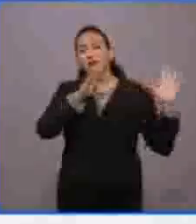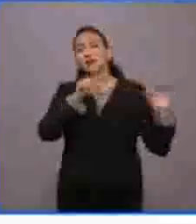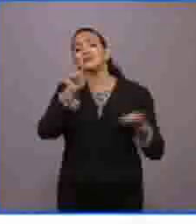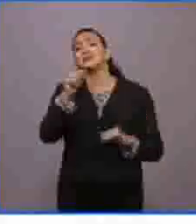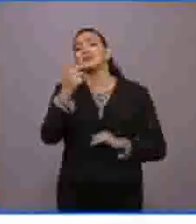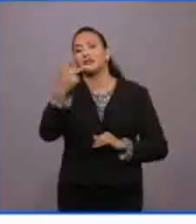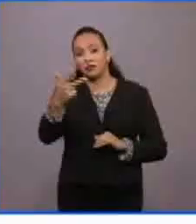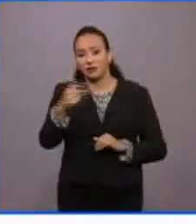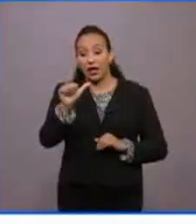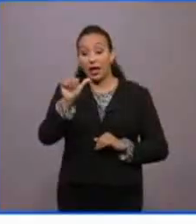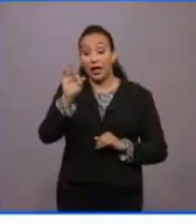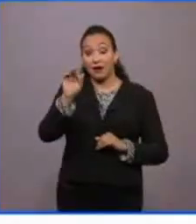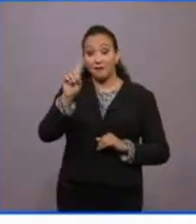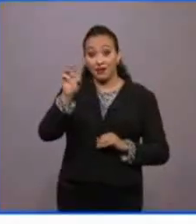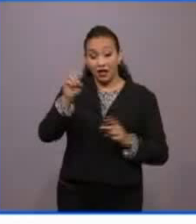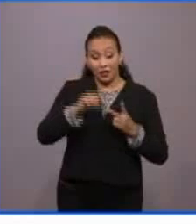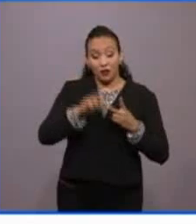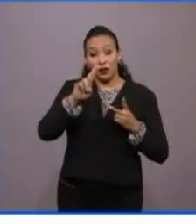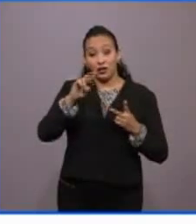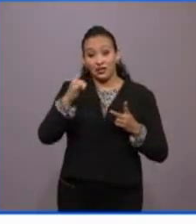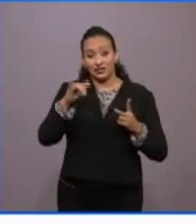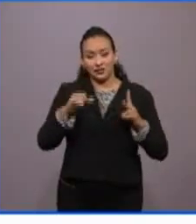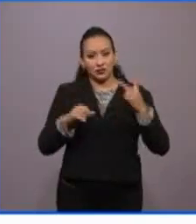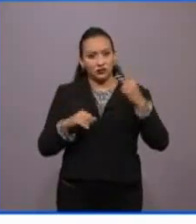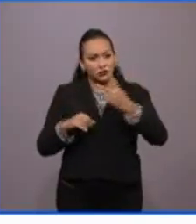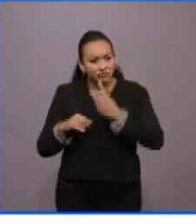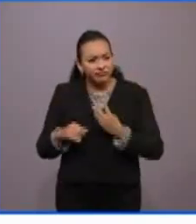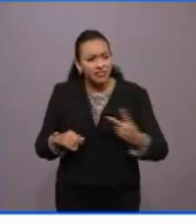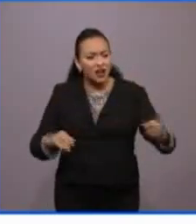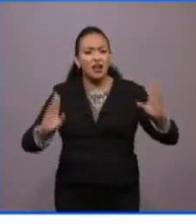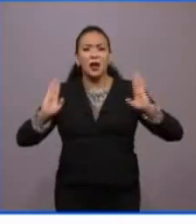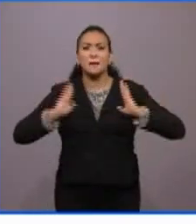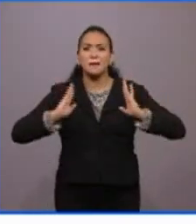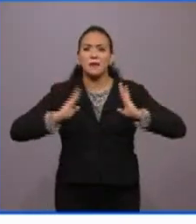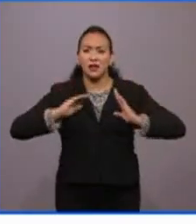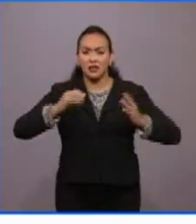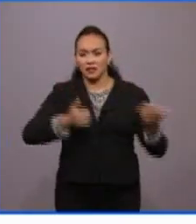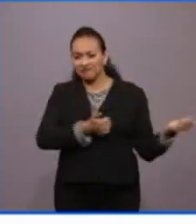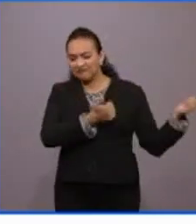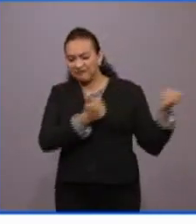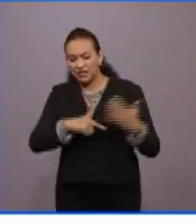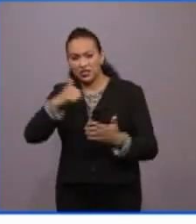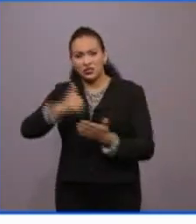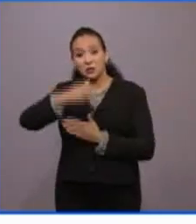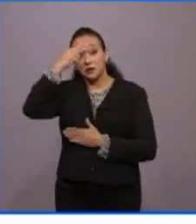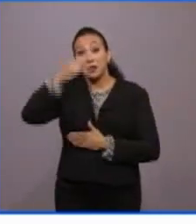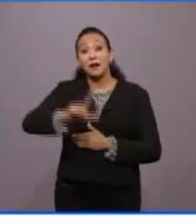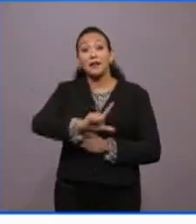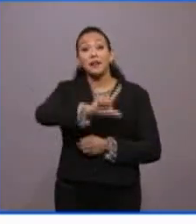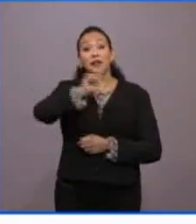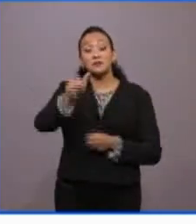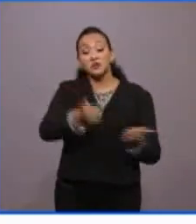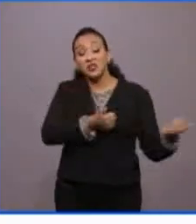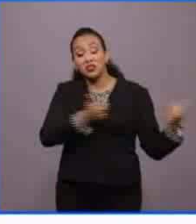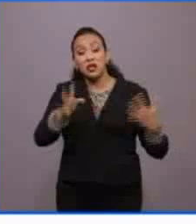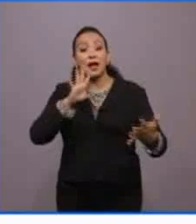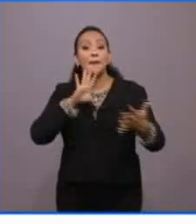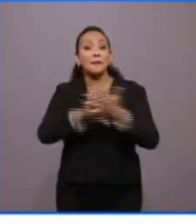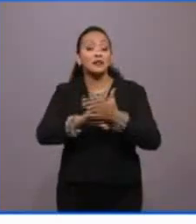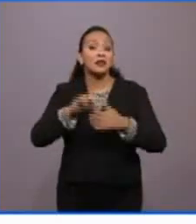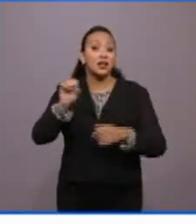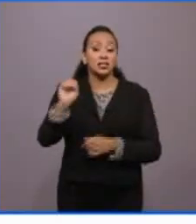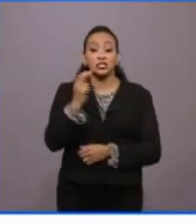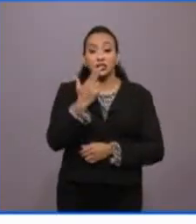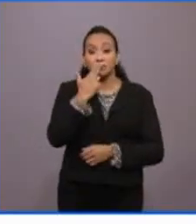1978. Alfredo y Reyes Ignacio los regresaron al campo militar en la Ciudad de México. Posteriormente los llevaron a prisión en